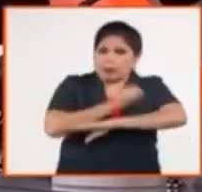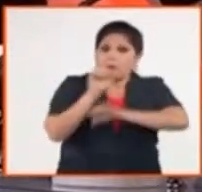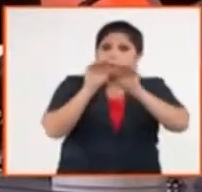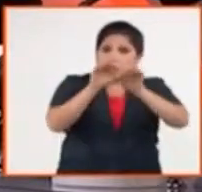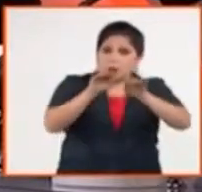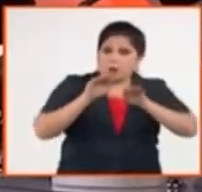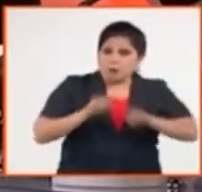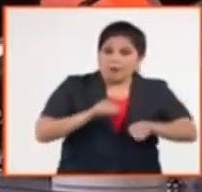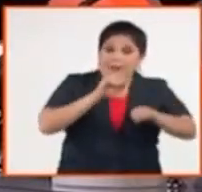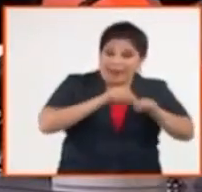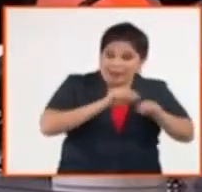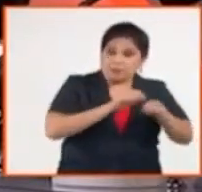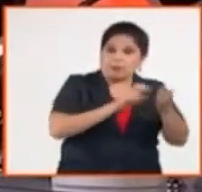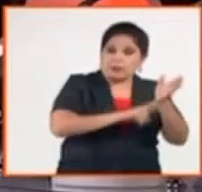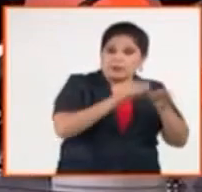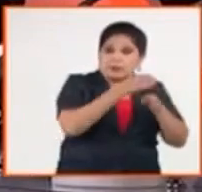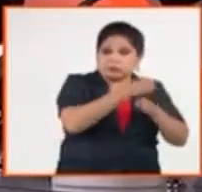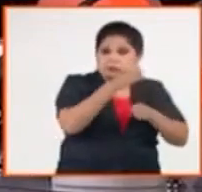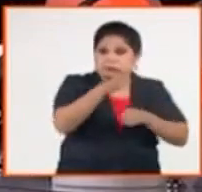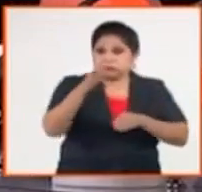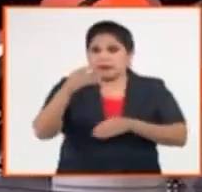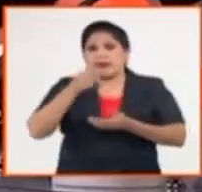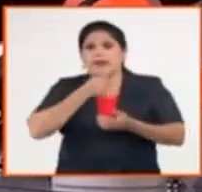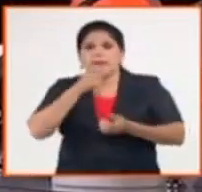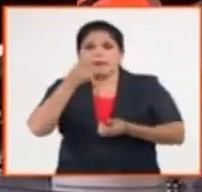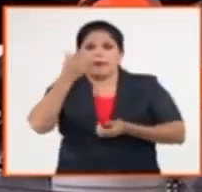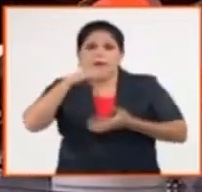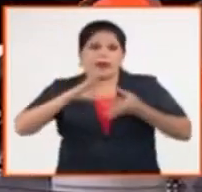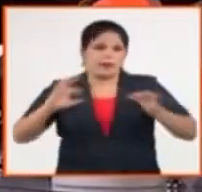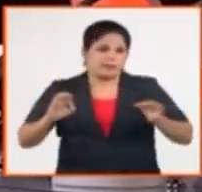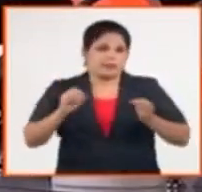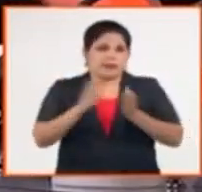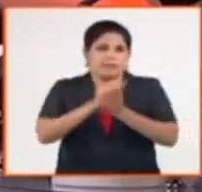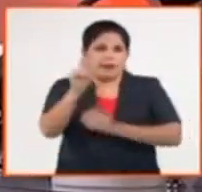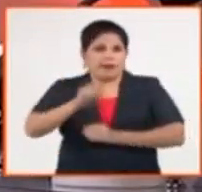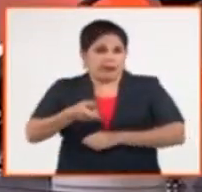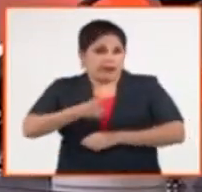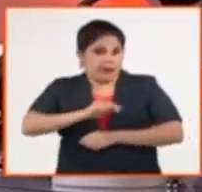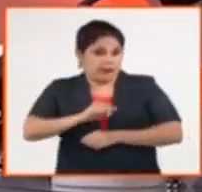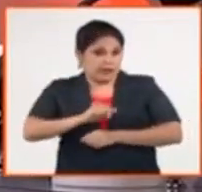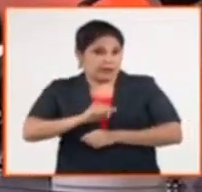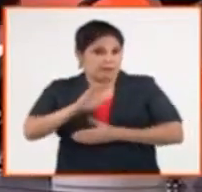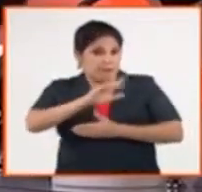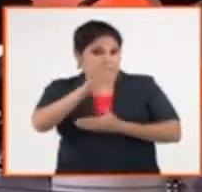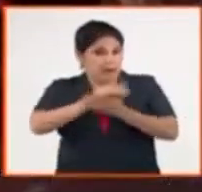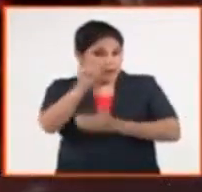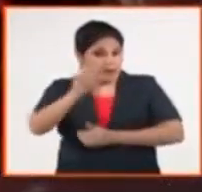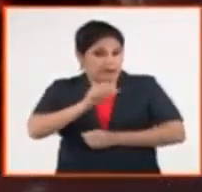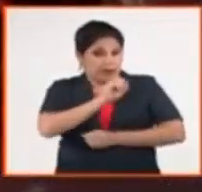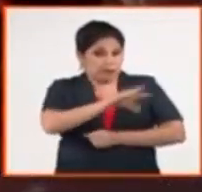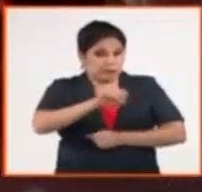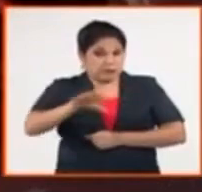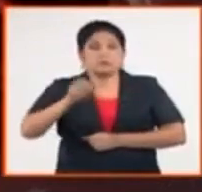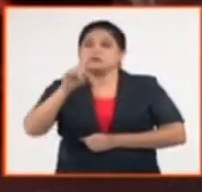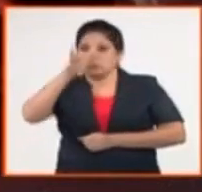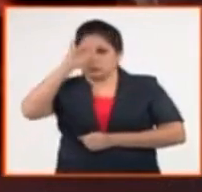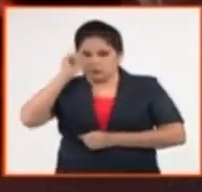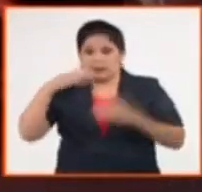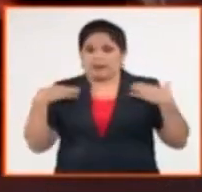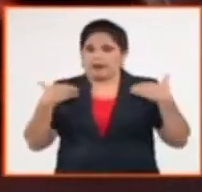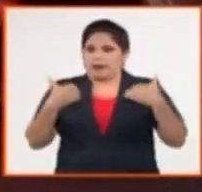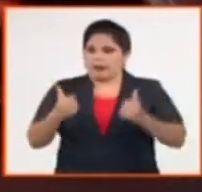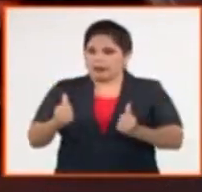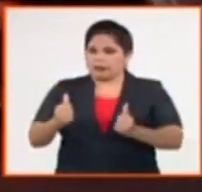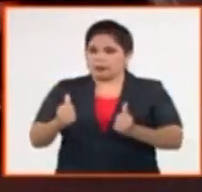de ahí a cada uno de los territorios. Veíamos Artemisa y Mayagüeque. Mayagüeque fue repartido ayer, ¿no? ¿Fue así? Ayer. Director. Bueno, con nosotros está el director